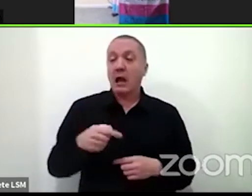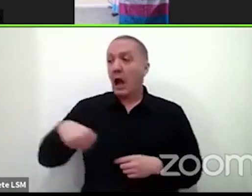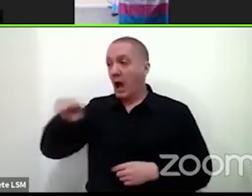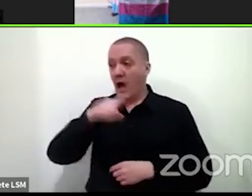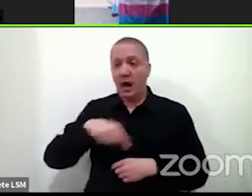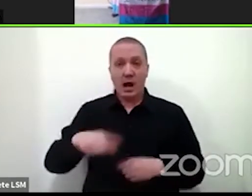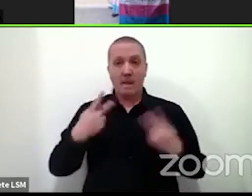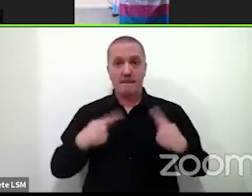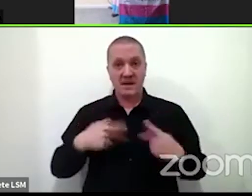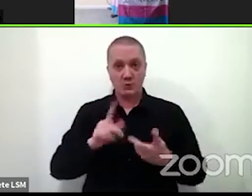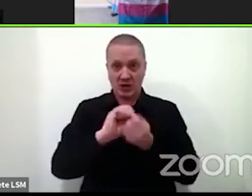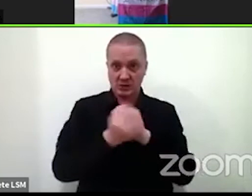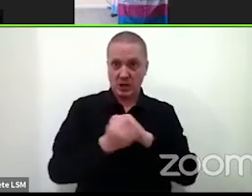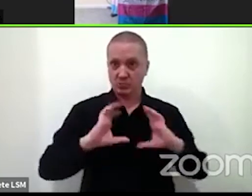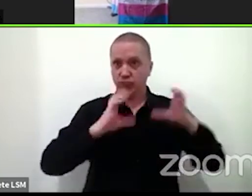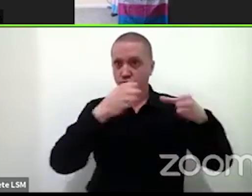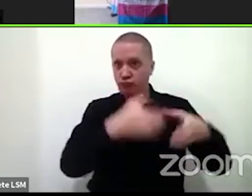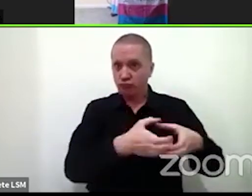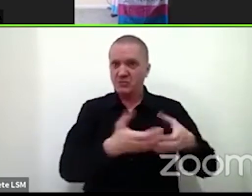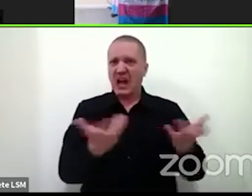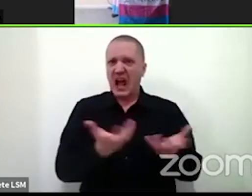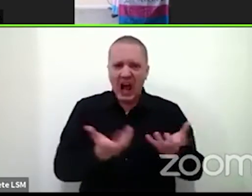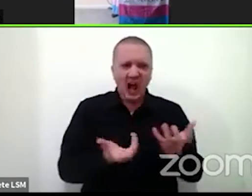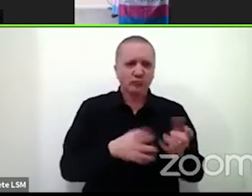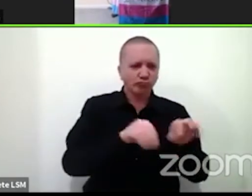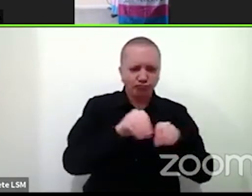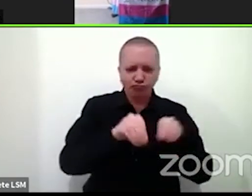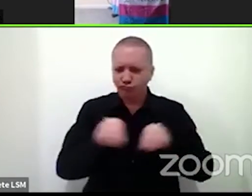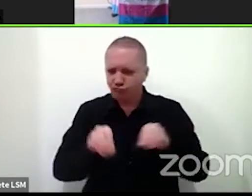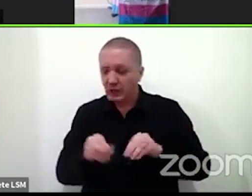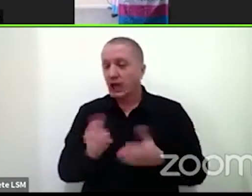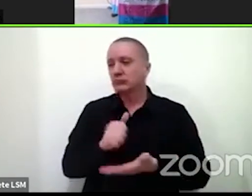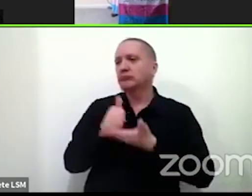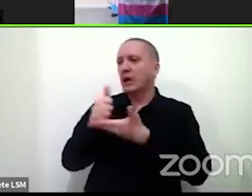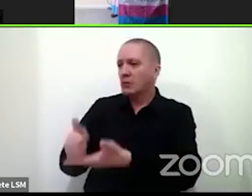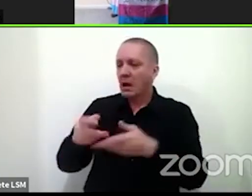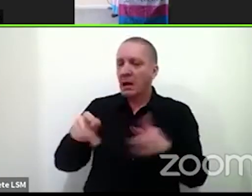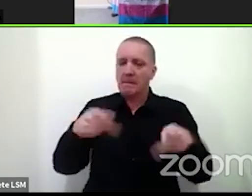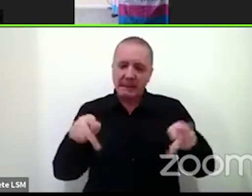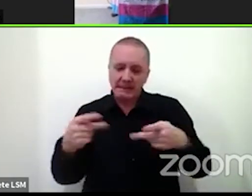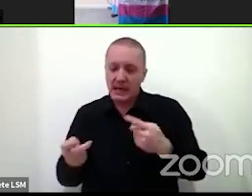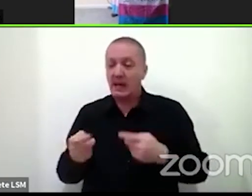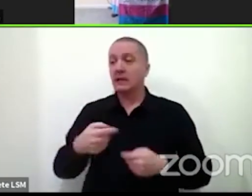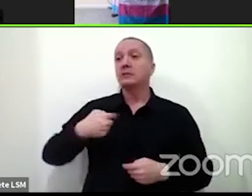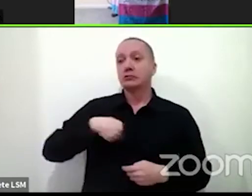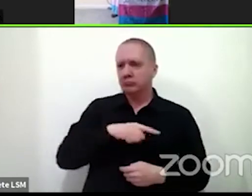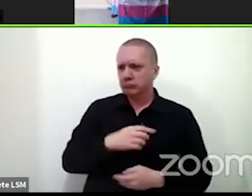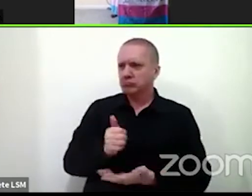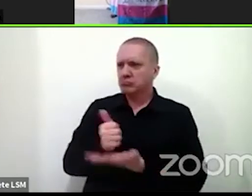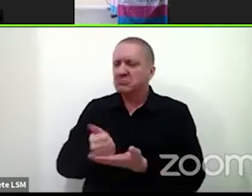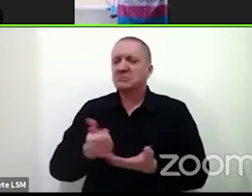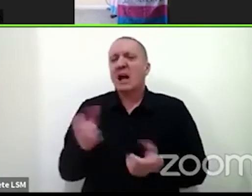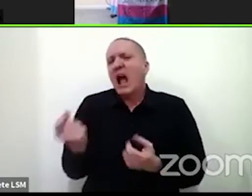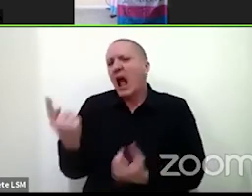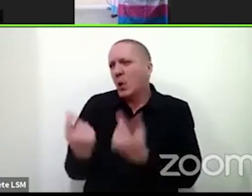justicia económica, dándoles un pequeño stipend por sus prestaciones, por ejemplo, como costurar máscaras,